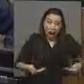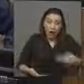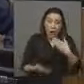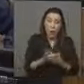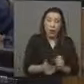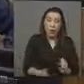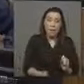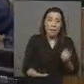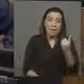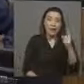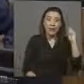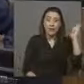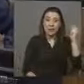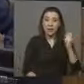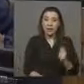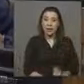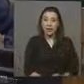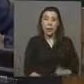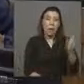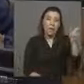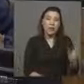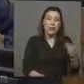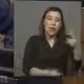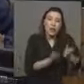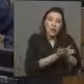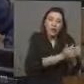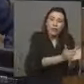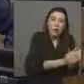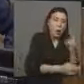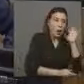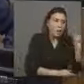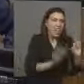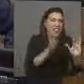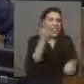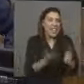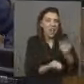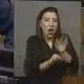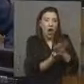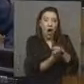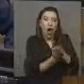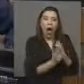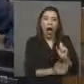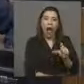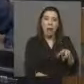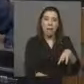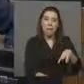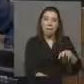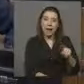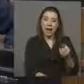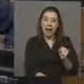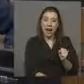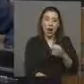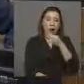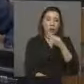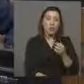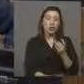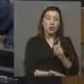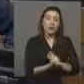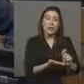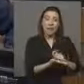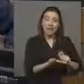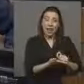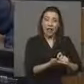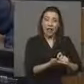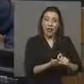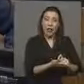estamos a 1 de septiembre, un pescador artesanal que es sorprendido con 10 kilos de almejas, como lo dijo el subsecretario de pesca, Raúl Zunico, en la comisión,